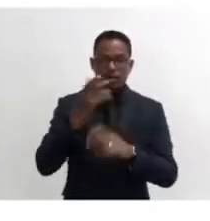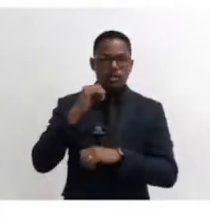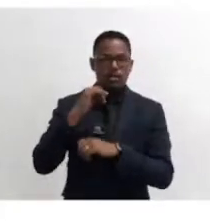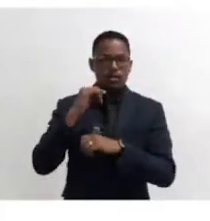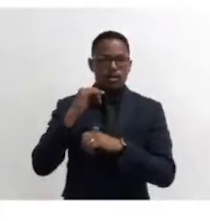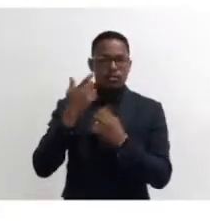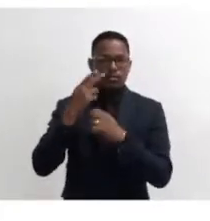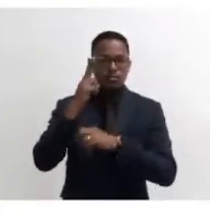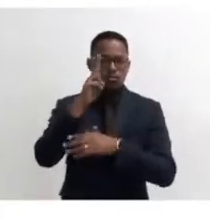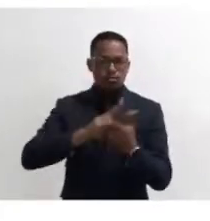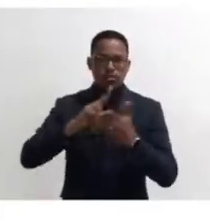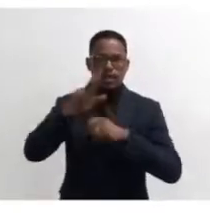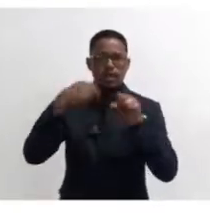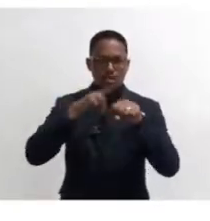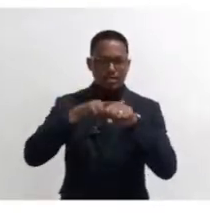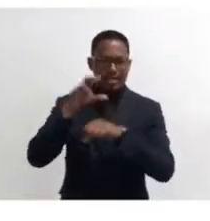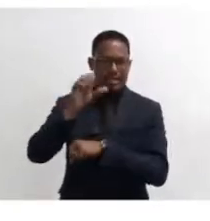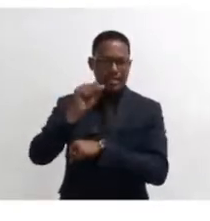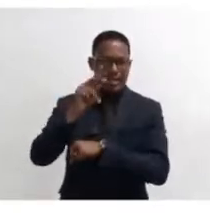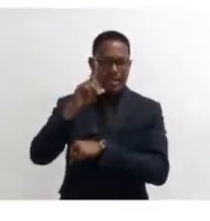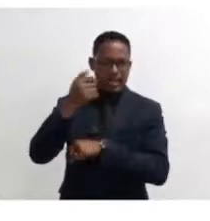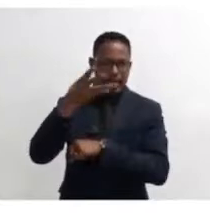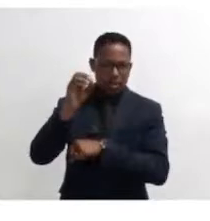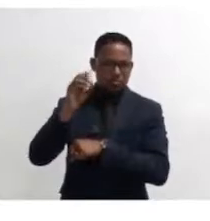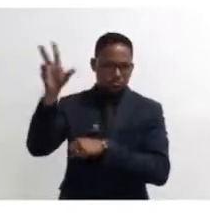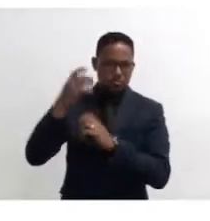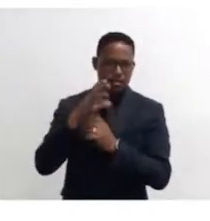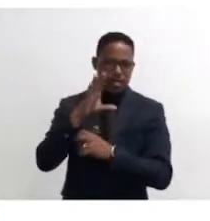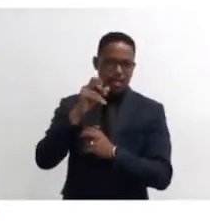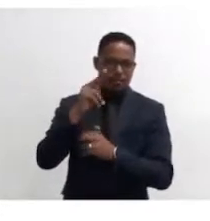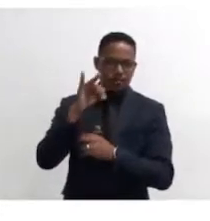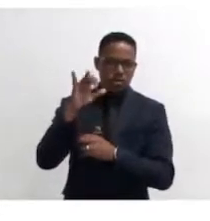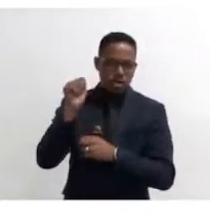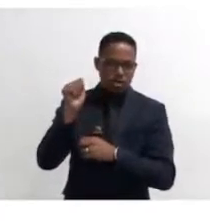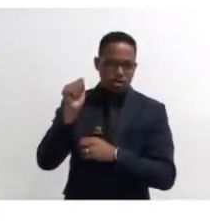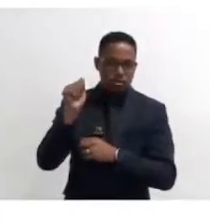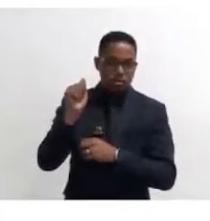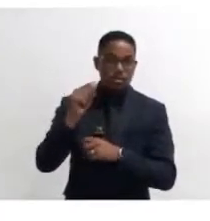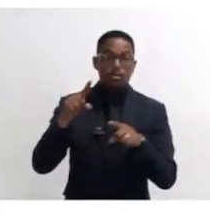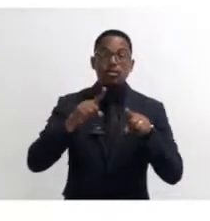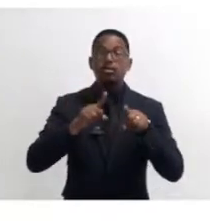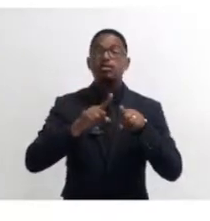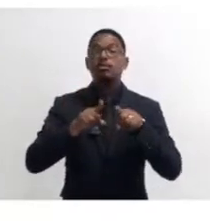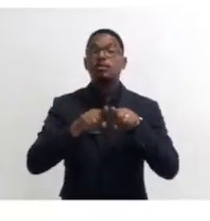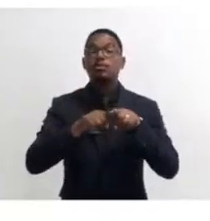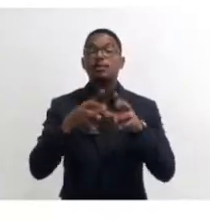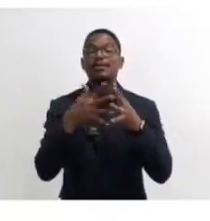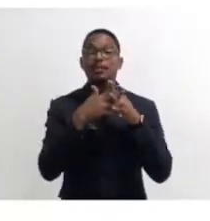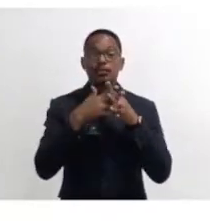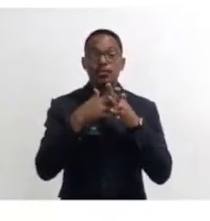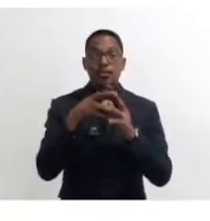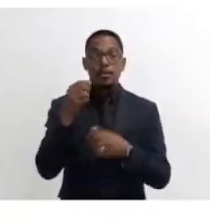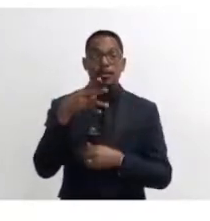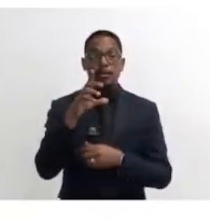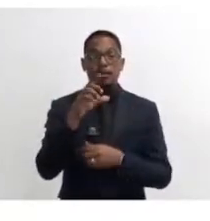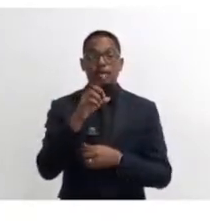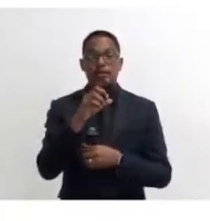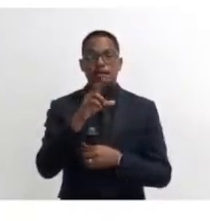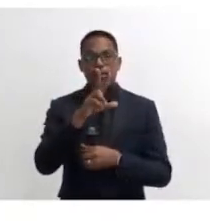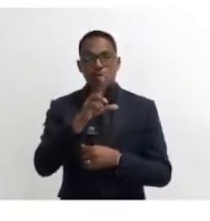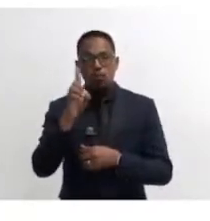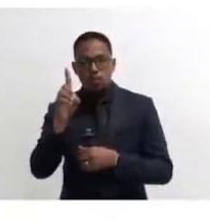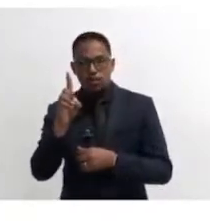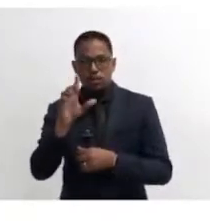San Diego, California. Ha emitido 61 patentes estadounidenses en el área de